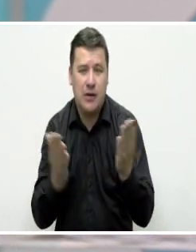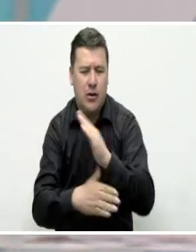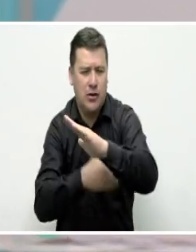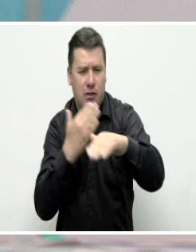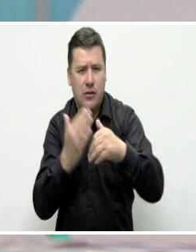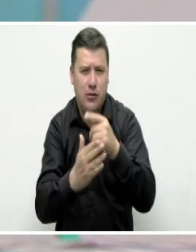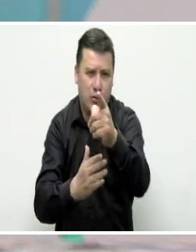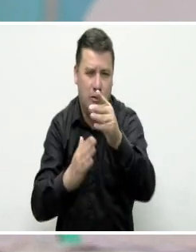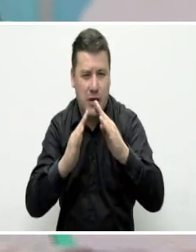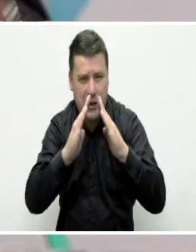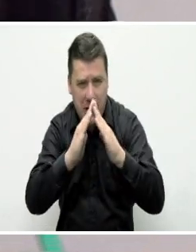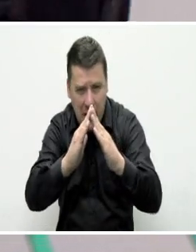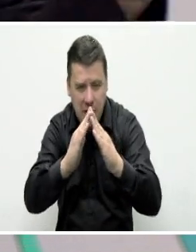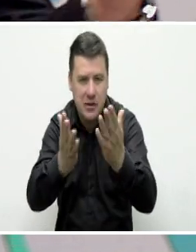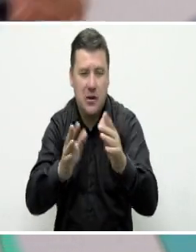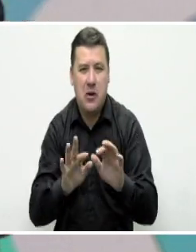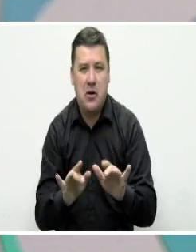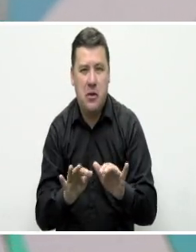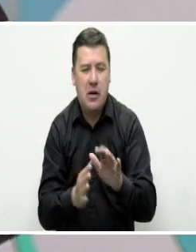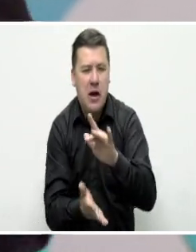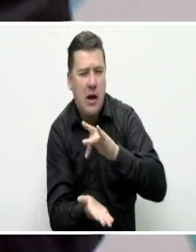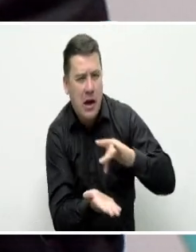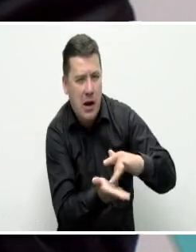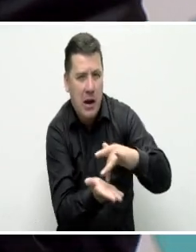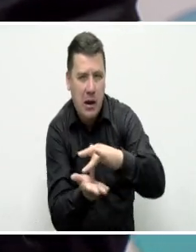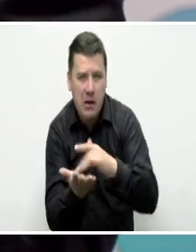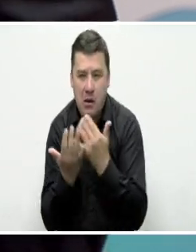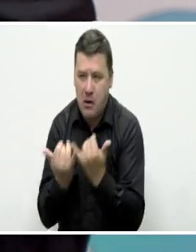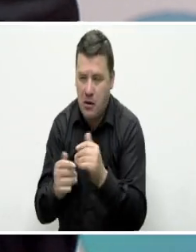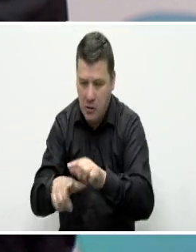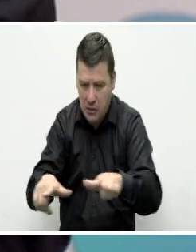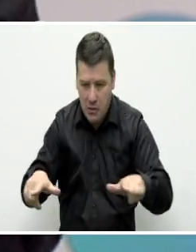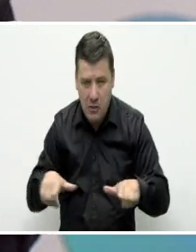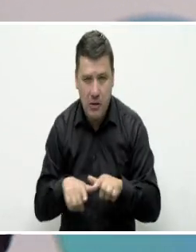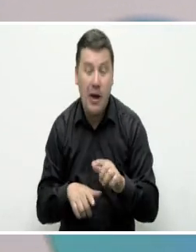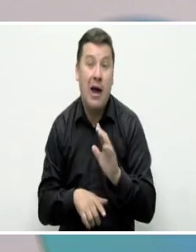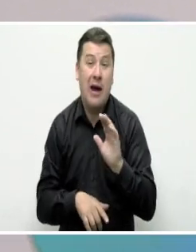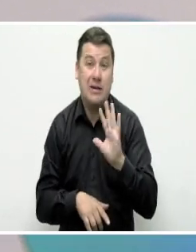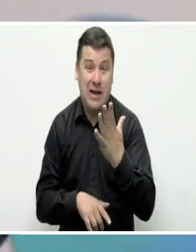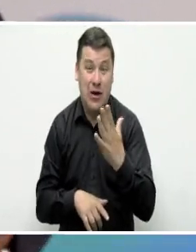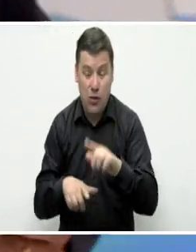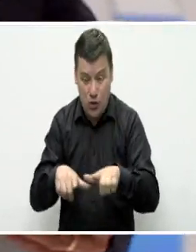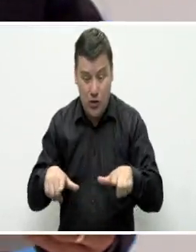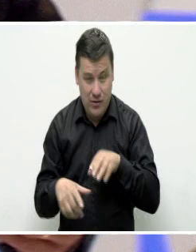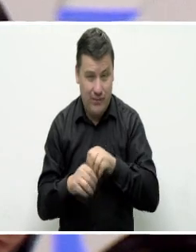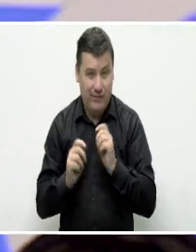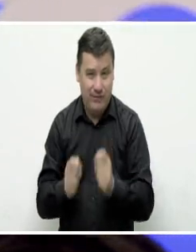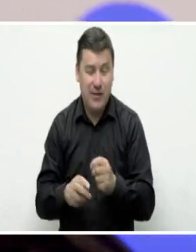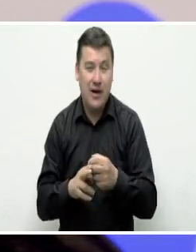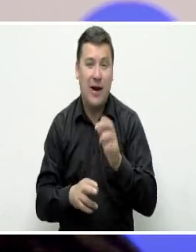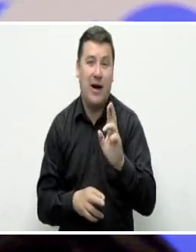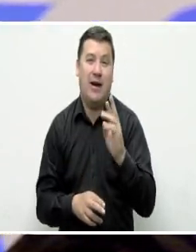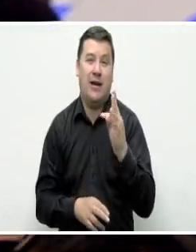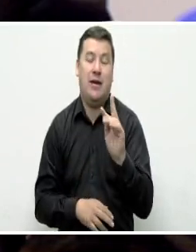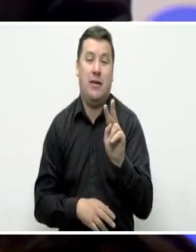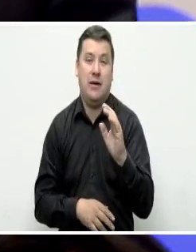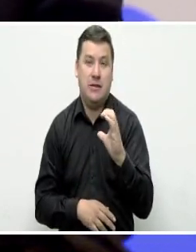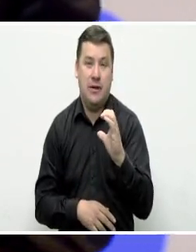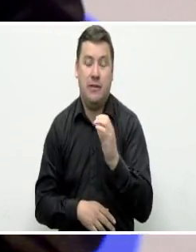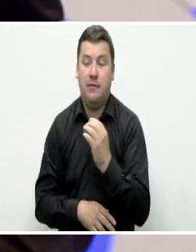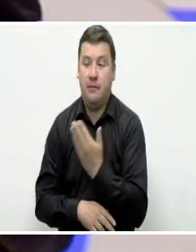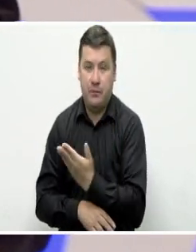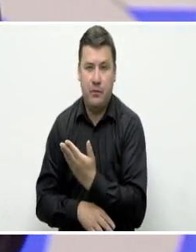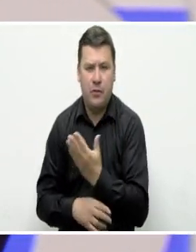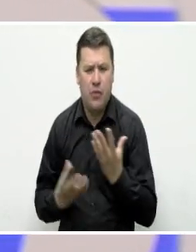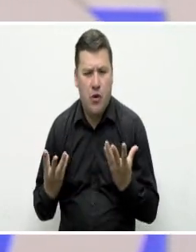sus casas, en sus oficinas, a los asistentes aquí al Estudio 5 de RTBC, particularmente Elizabeth Rodríguez Taylor de